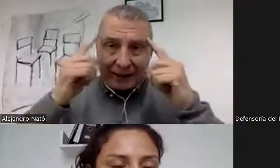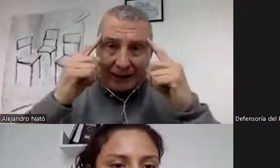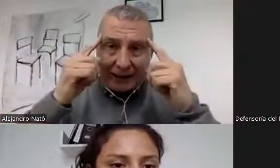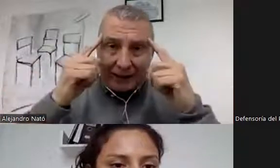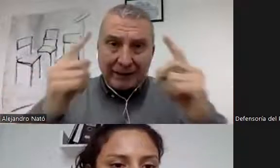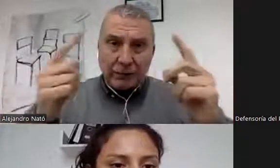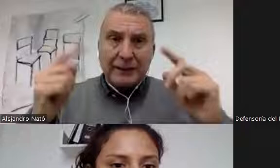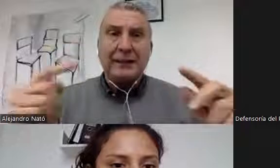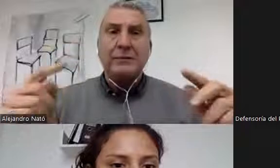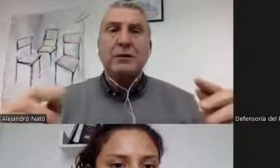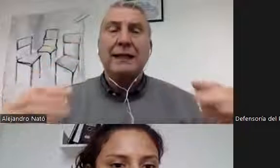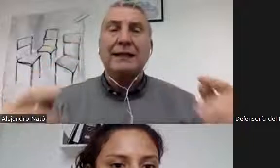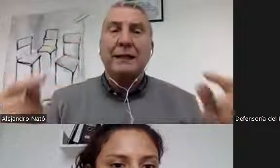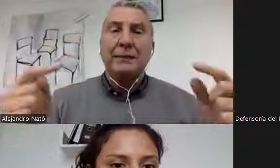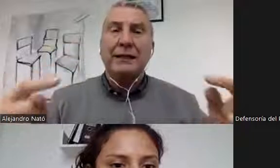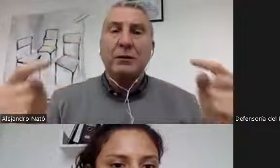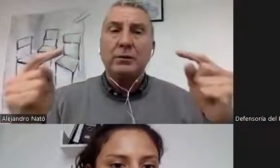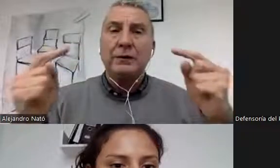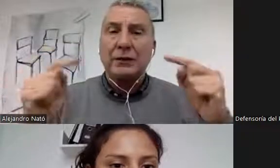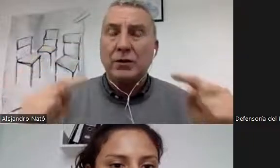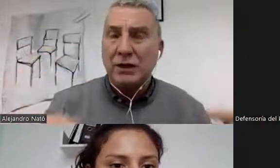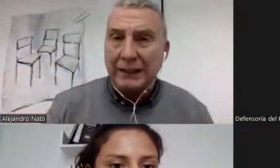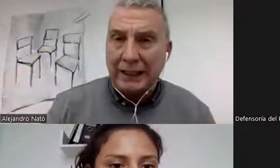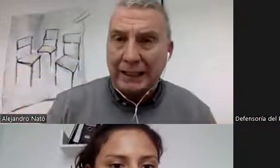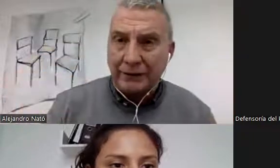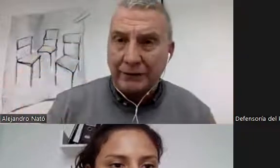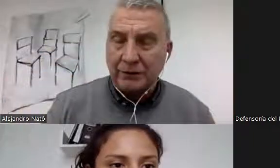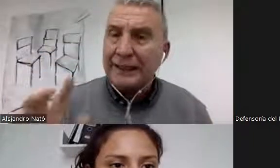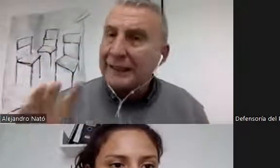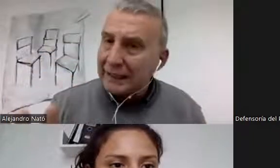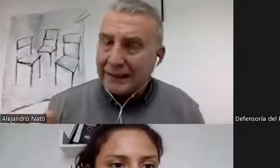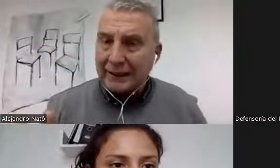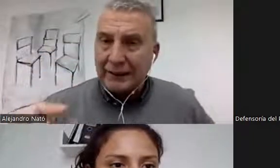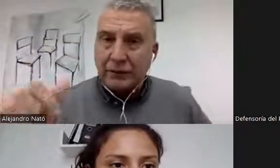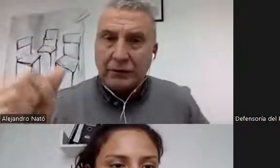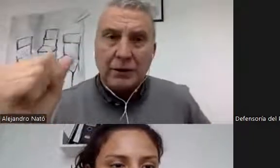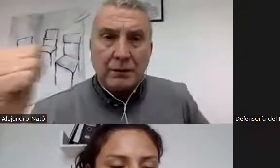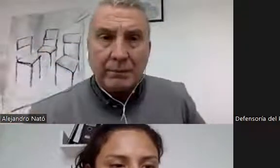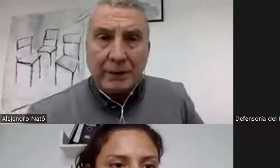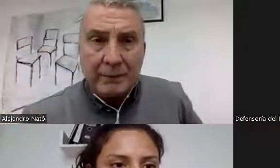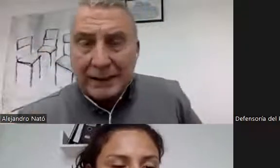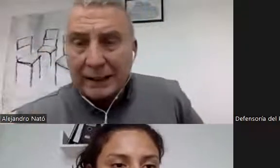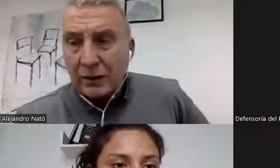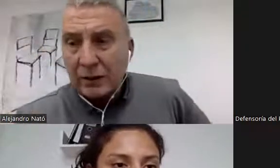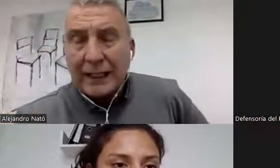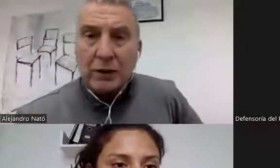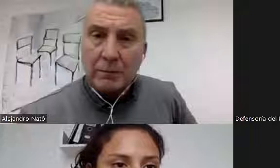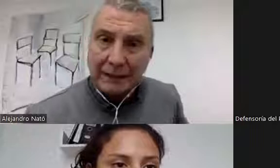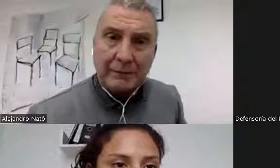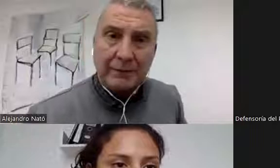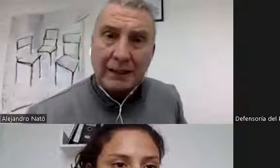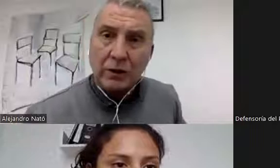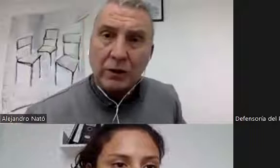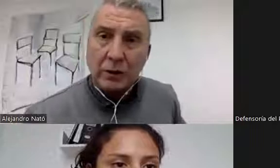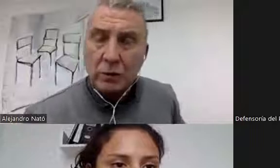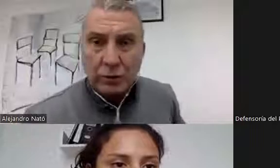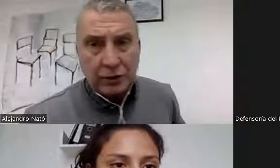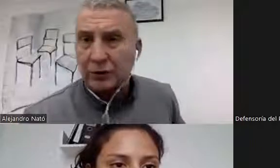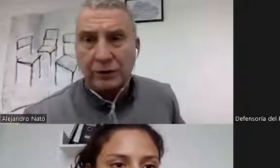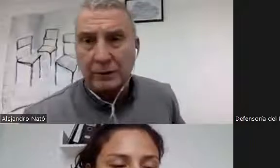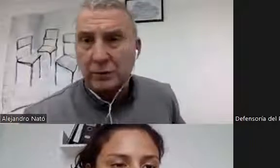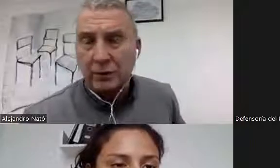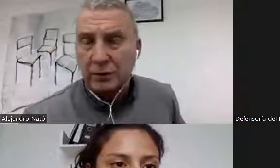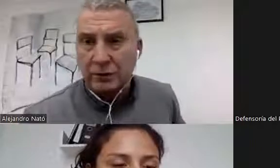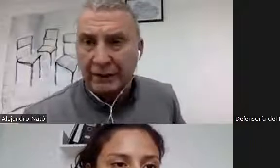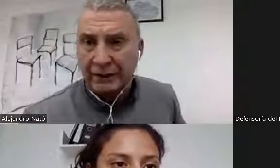intervenir si no entendemos que hay que intervenir con una acción sin daño. ¿Qué quiere decir esto? Minimizar los riesgos, maximizar los recursos